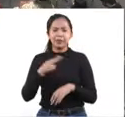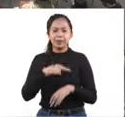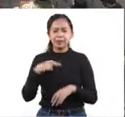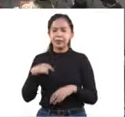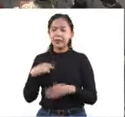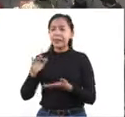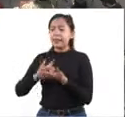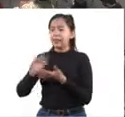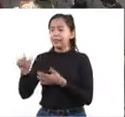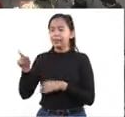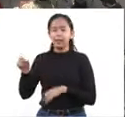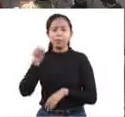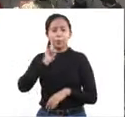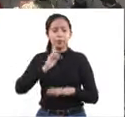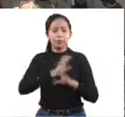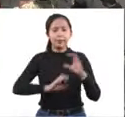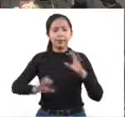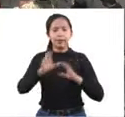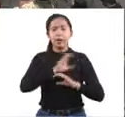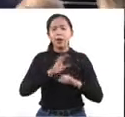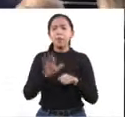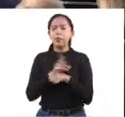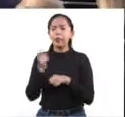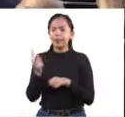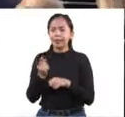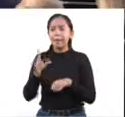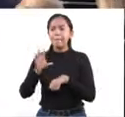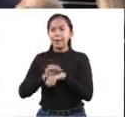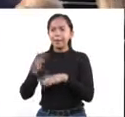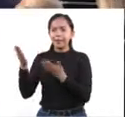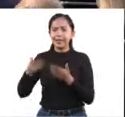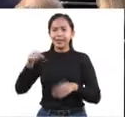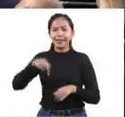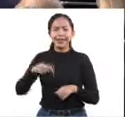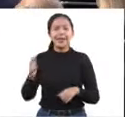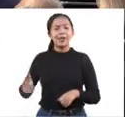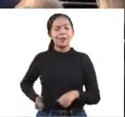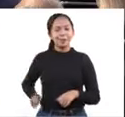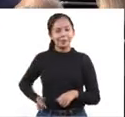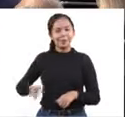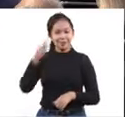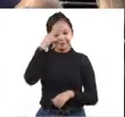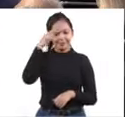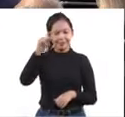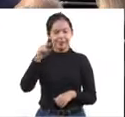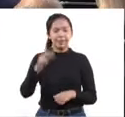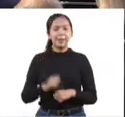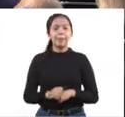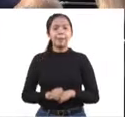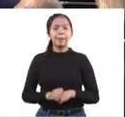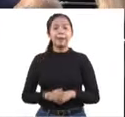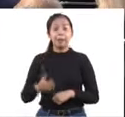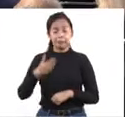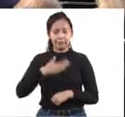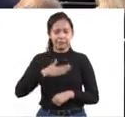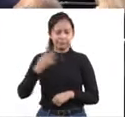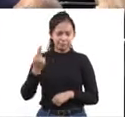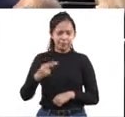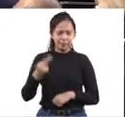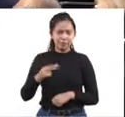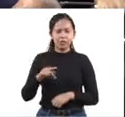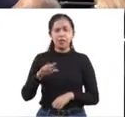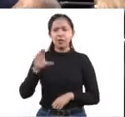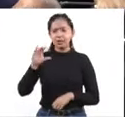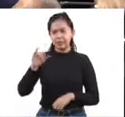doctora Claudia Sheinbaum, por recibirnos en el Gobierno de México, que también es nuestro. Bueno, mi nombre, como dijo el profe, es